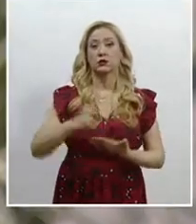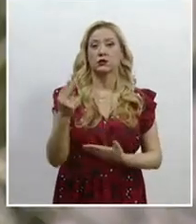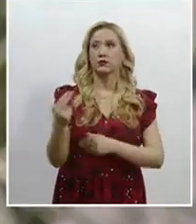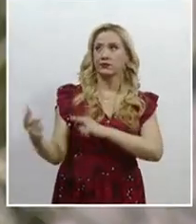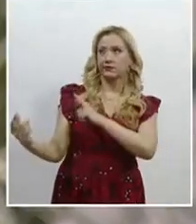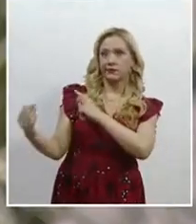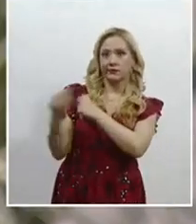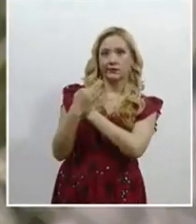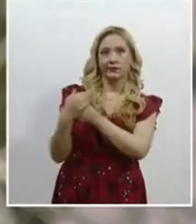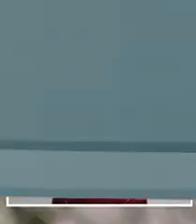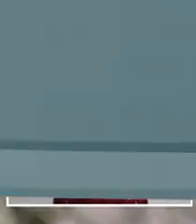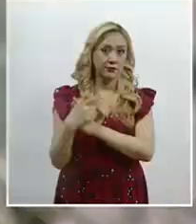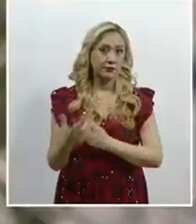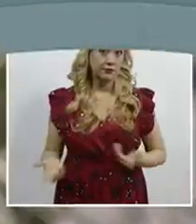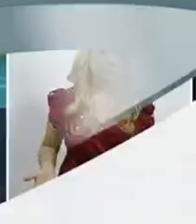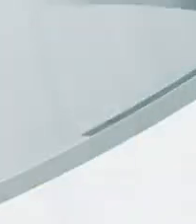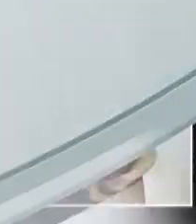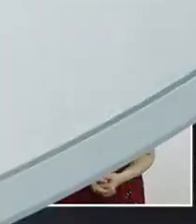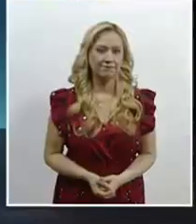adecuada.